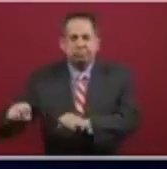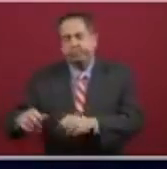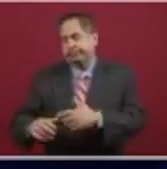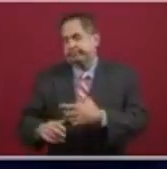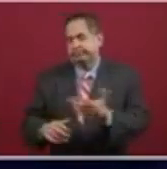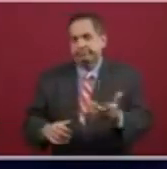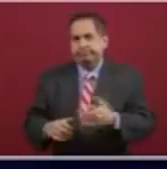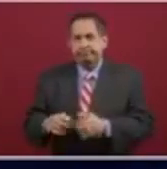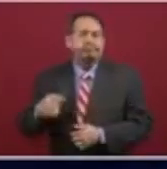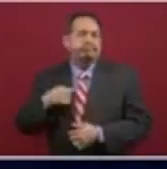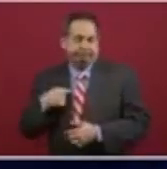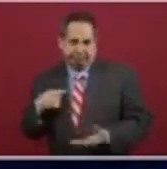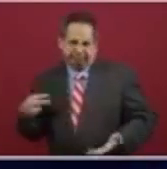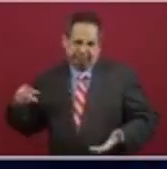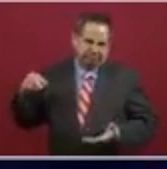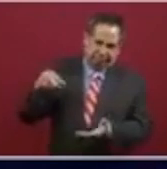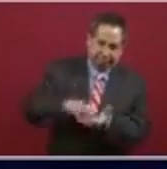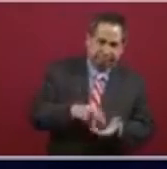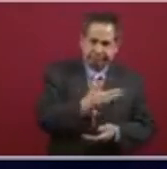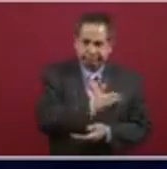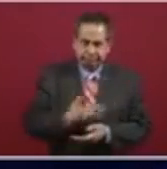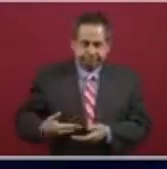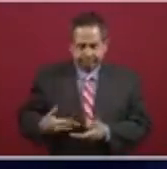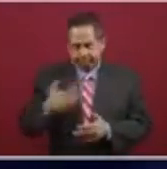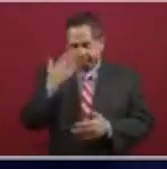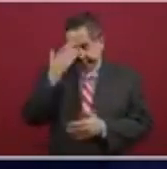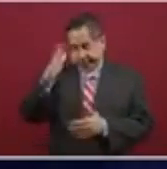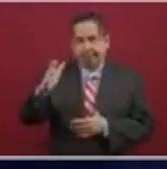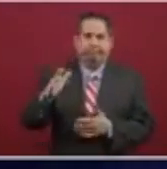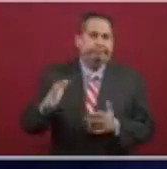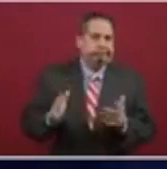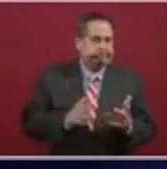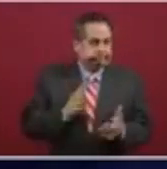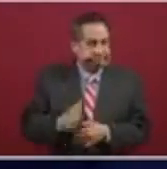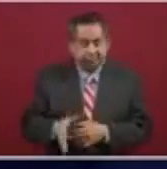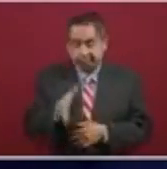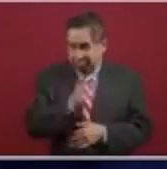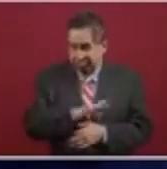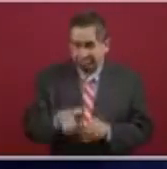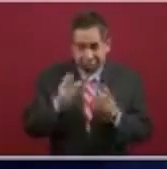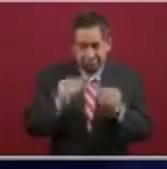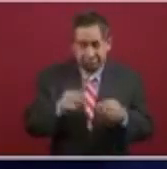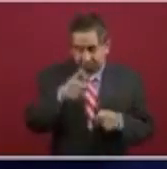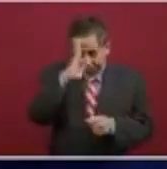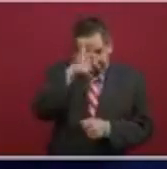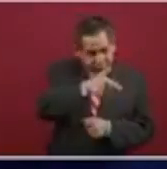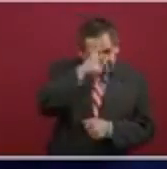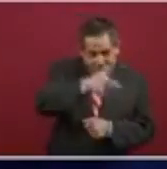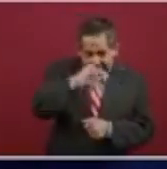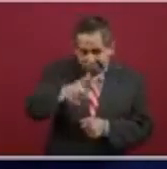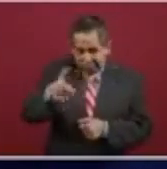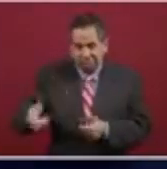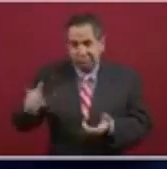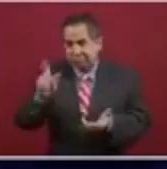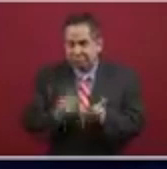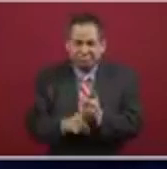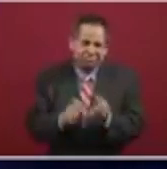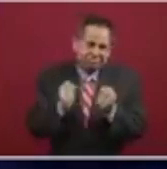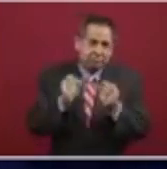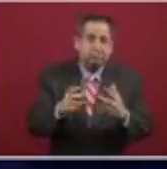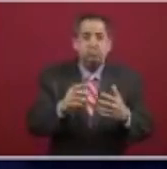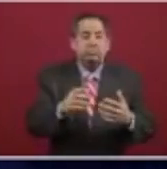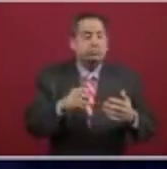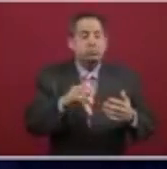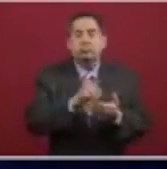Llegamos aquí y es increíble cómo habían